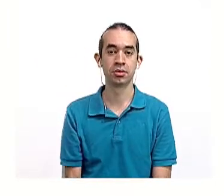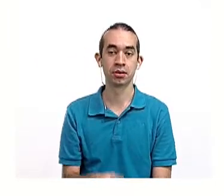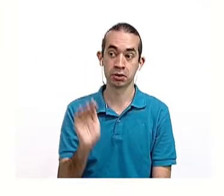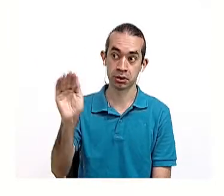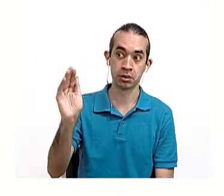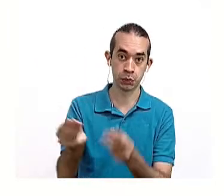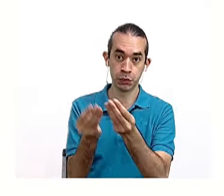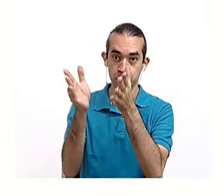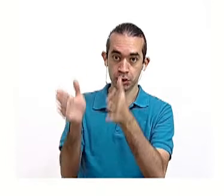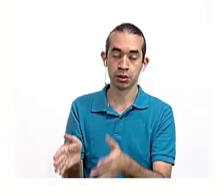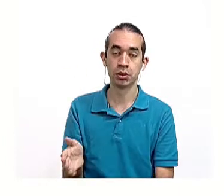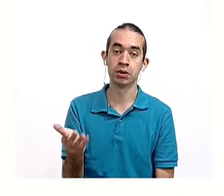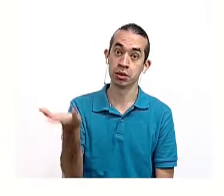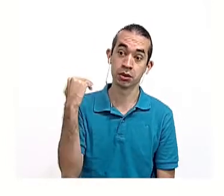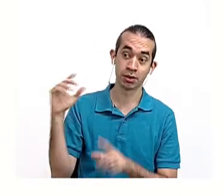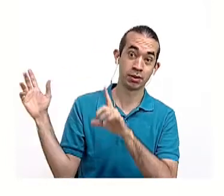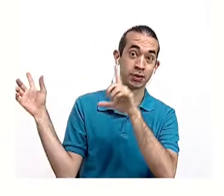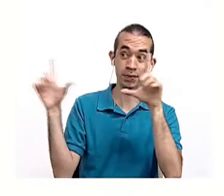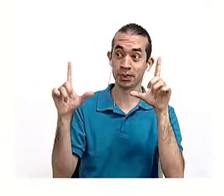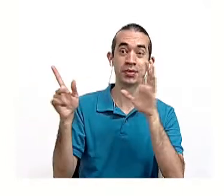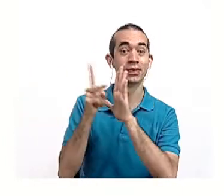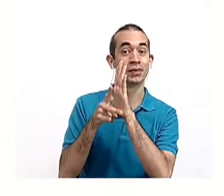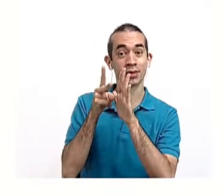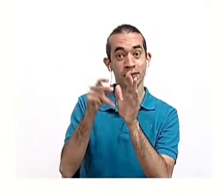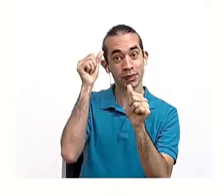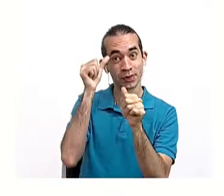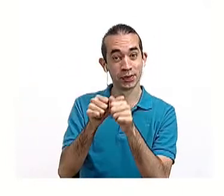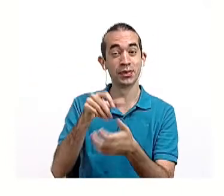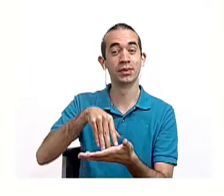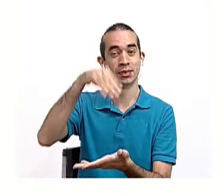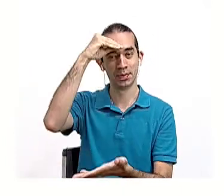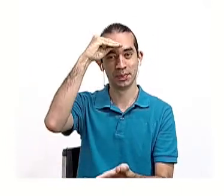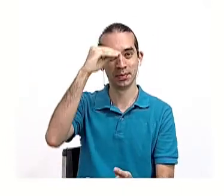nuestro productor, corre video Recordando lo Aprendido.